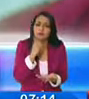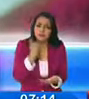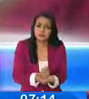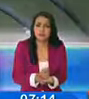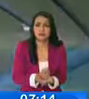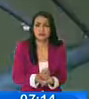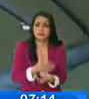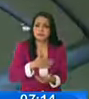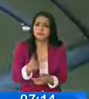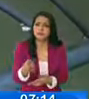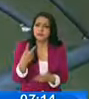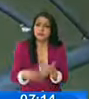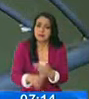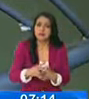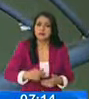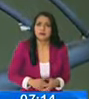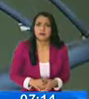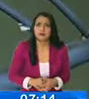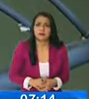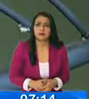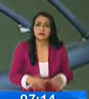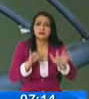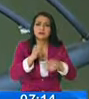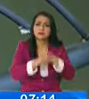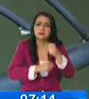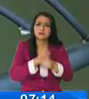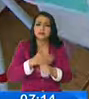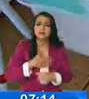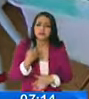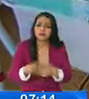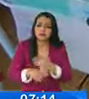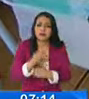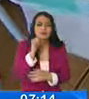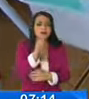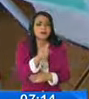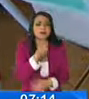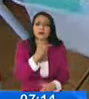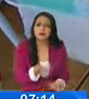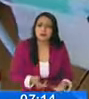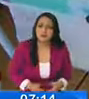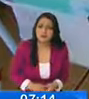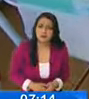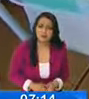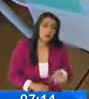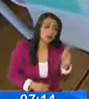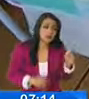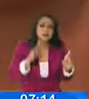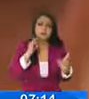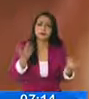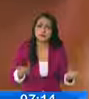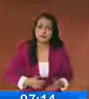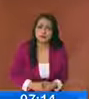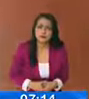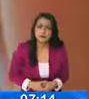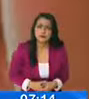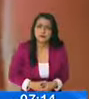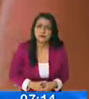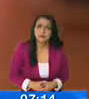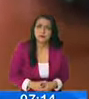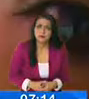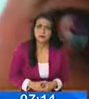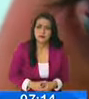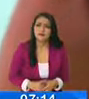verdad. Hace 6 años fue mi hija. ¿Y el día de mañana quién va a ser? Otra niña. Y